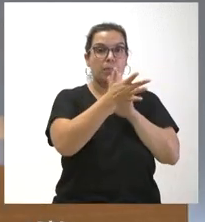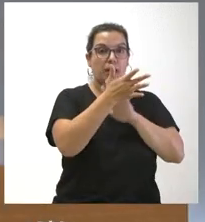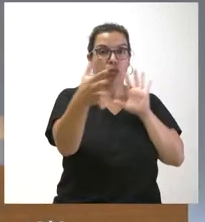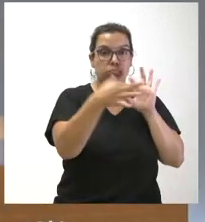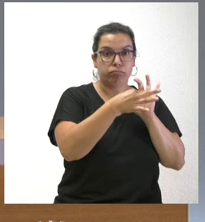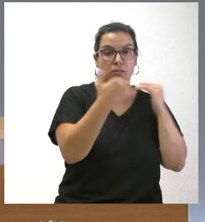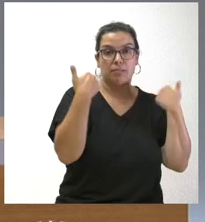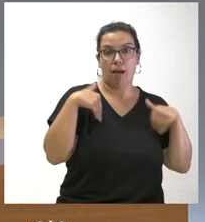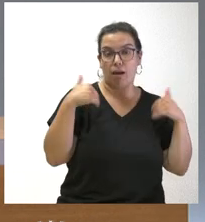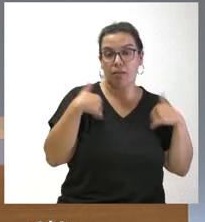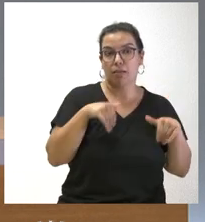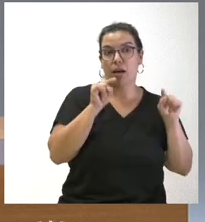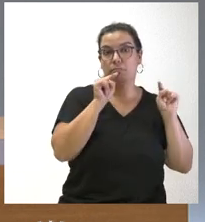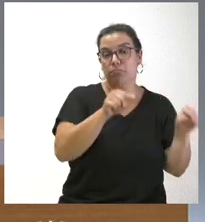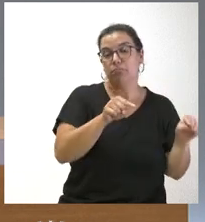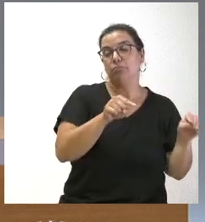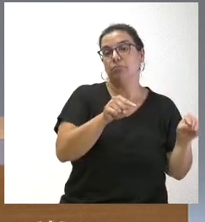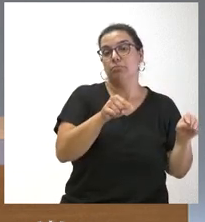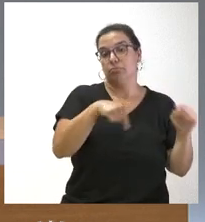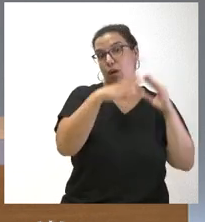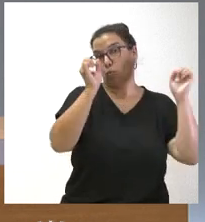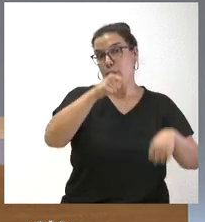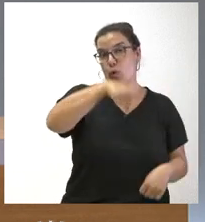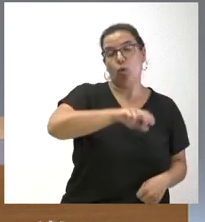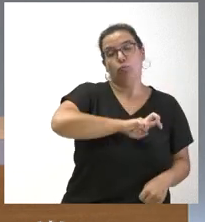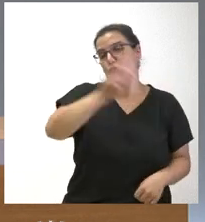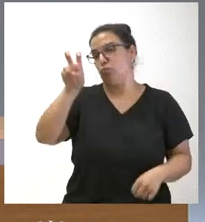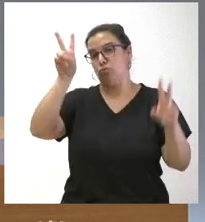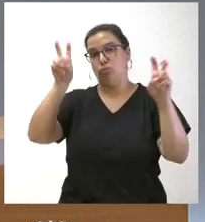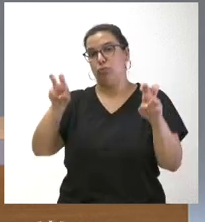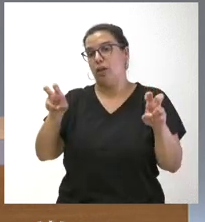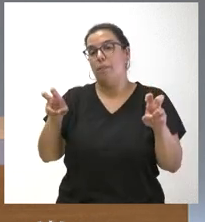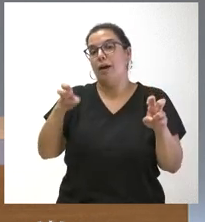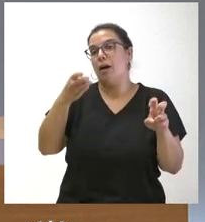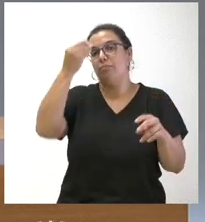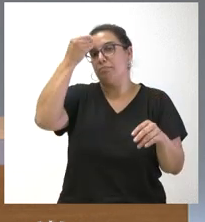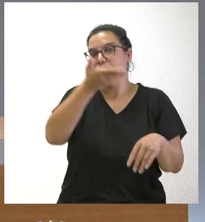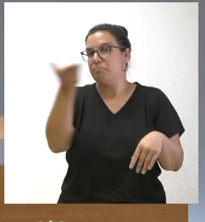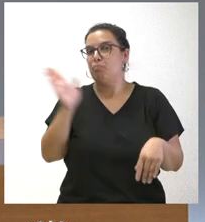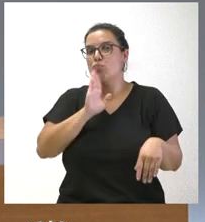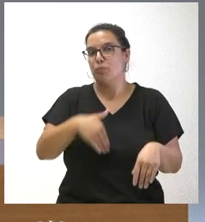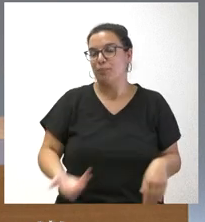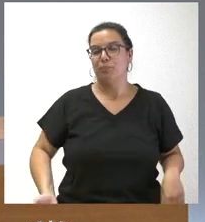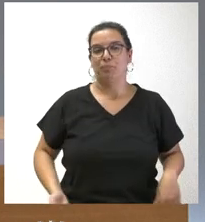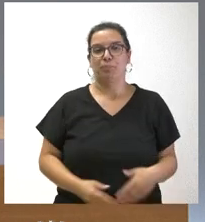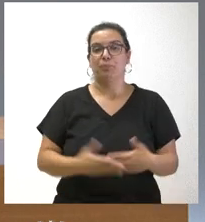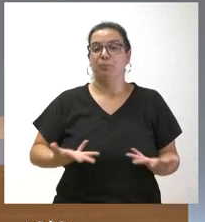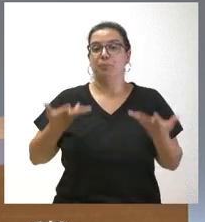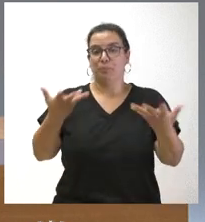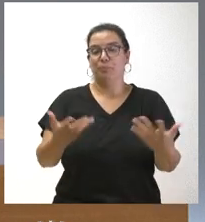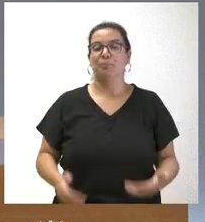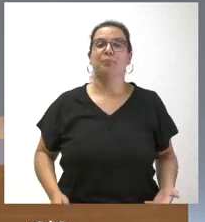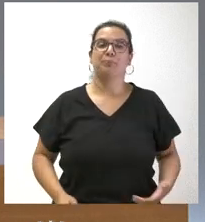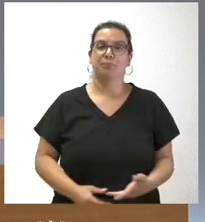hemos acordado en el día de hoy como sobre cualquier otro que estimen oportuno señalar a su disposición por